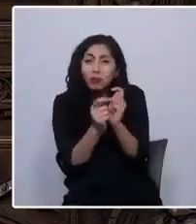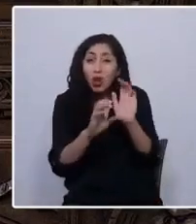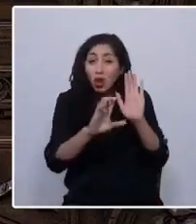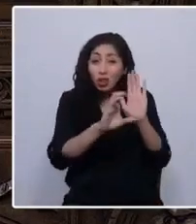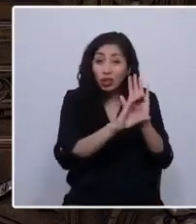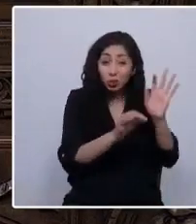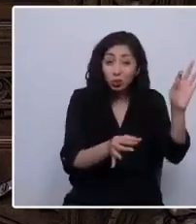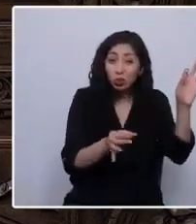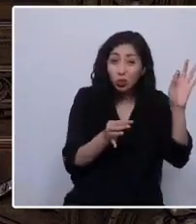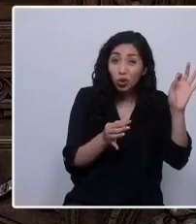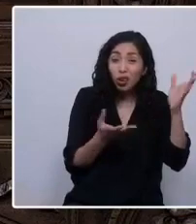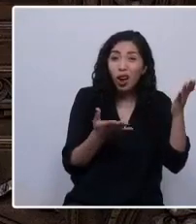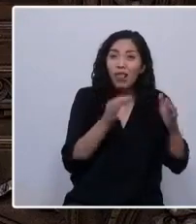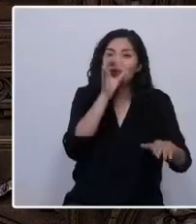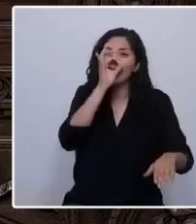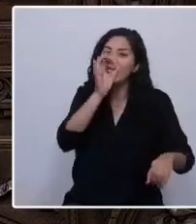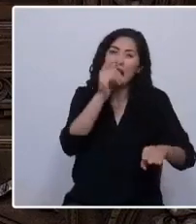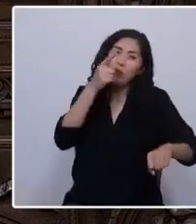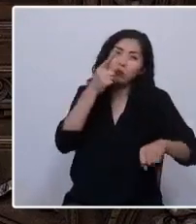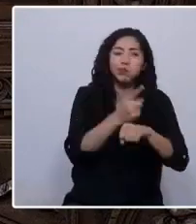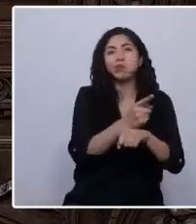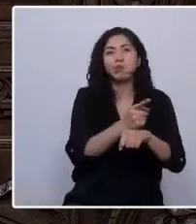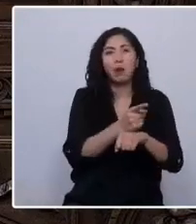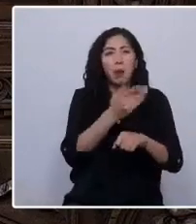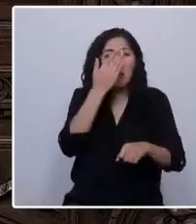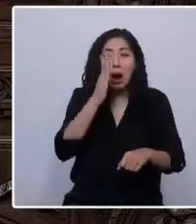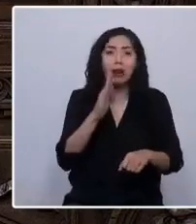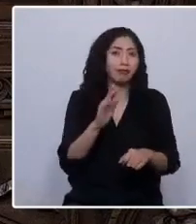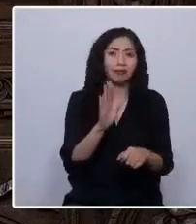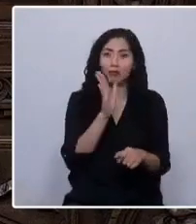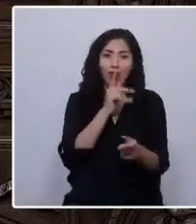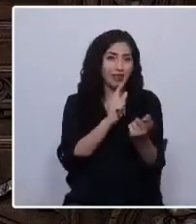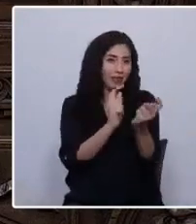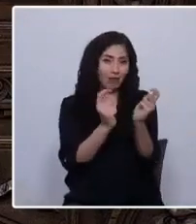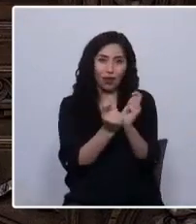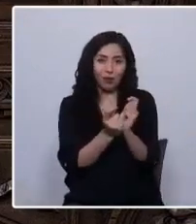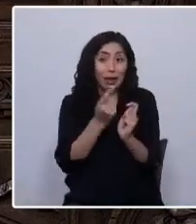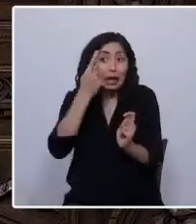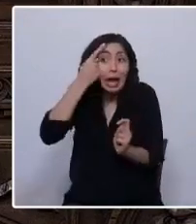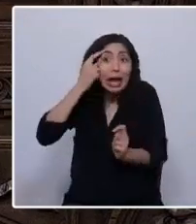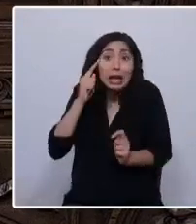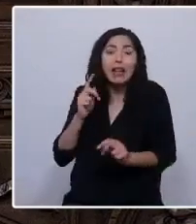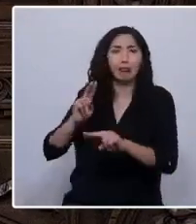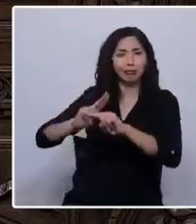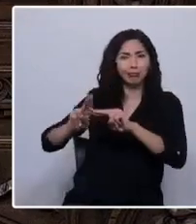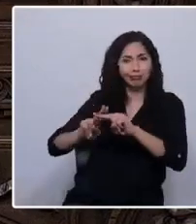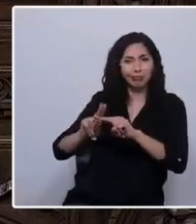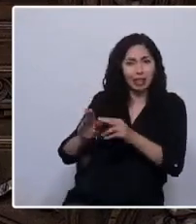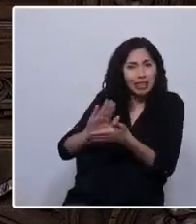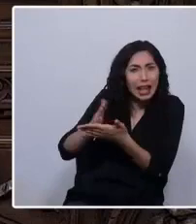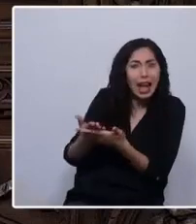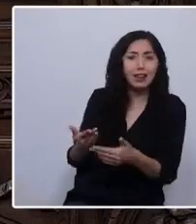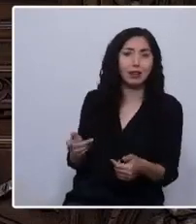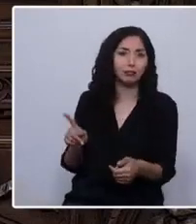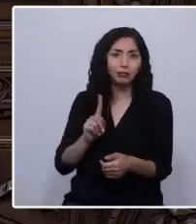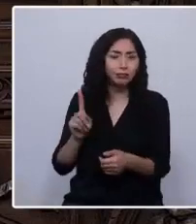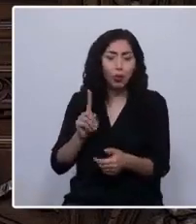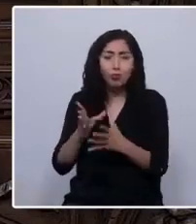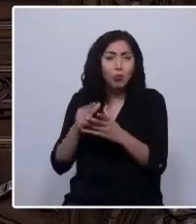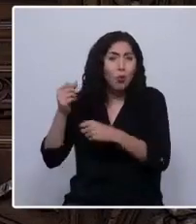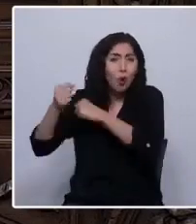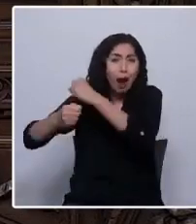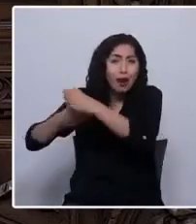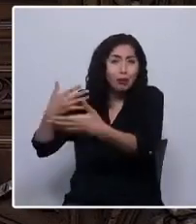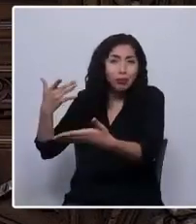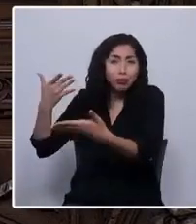al amparo de una dictadura criminal. No hay reforma que sane las heridas que durante décadas han desangrado la fe